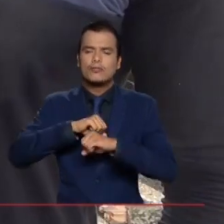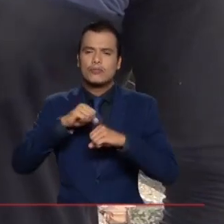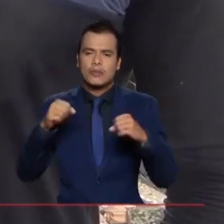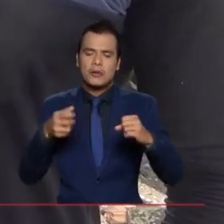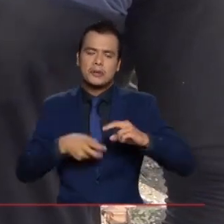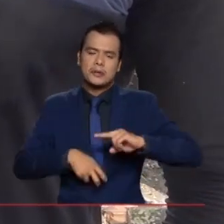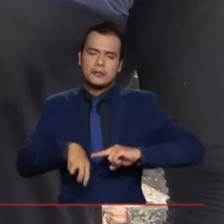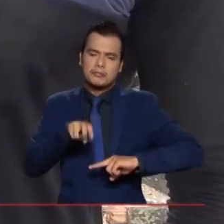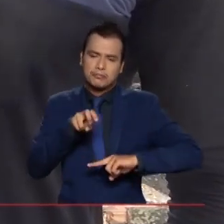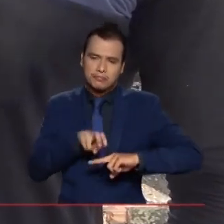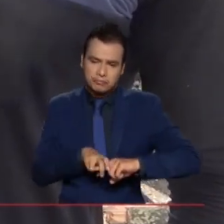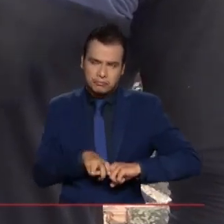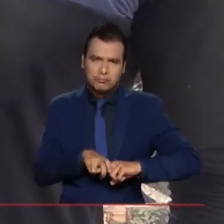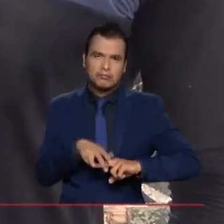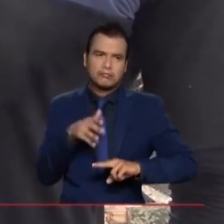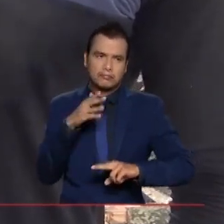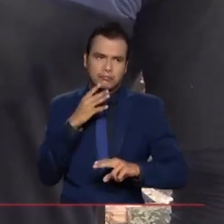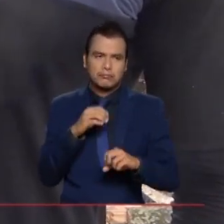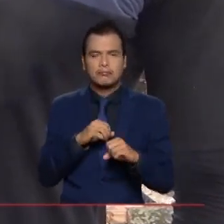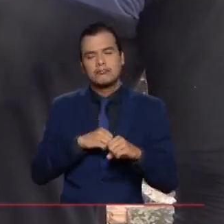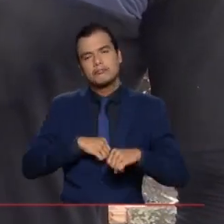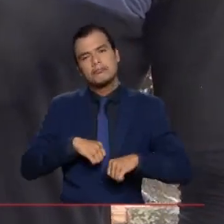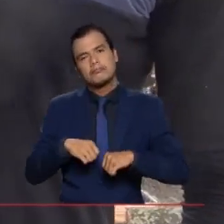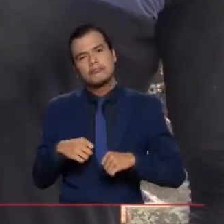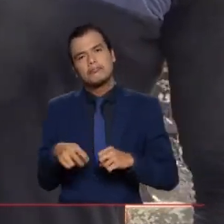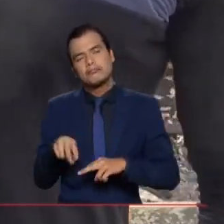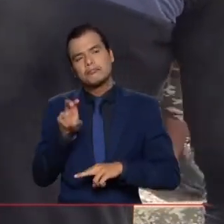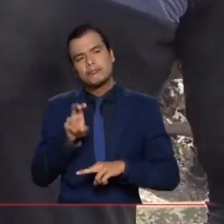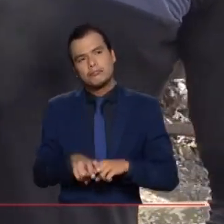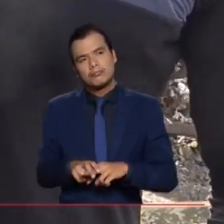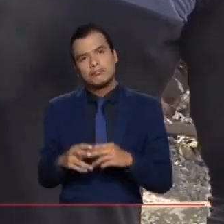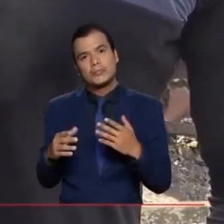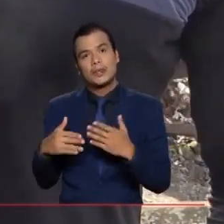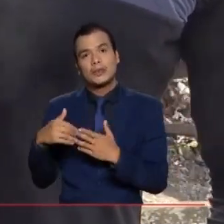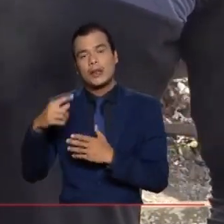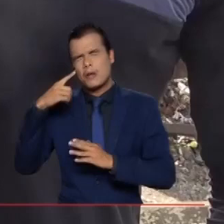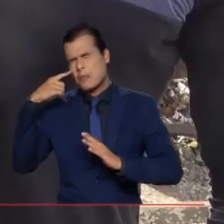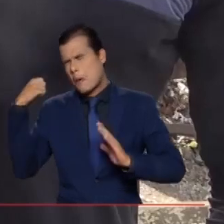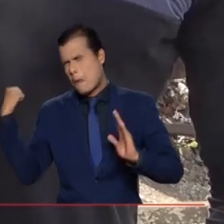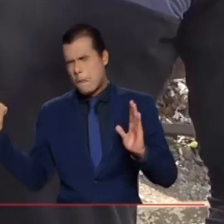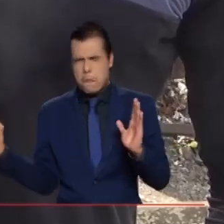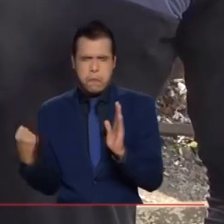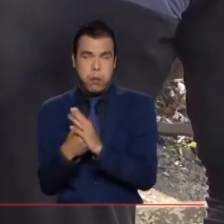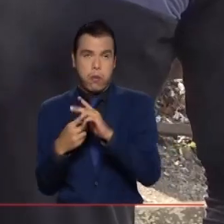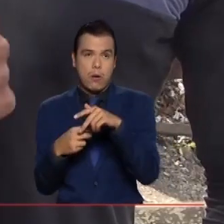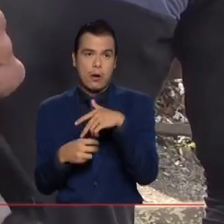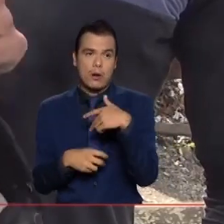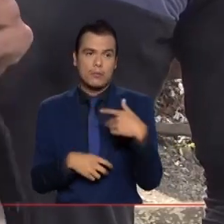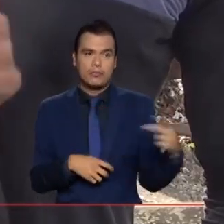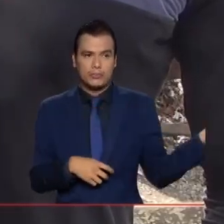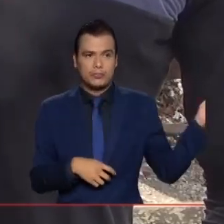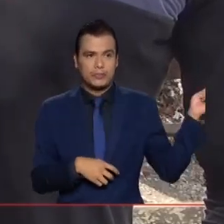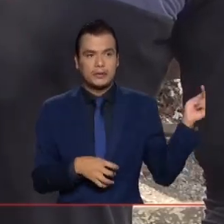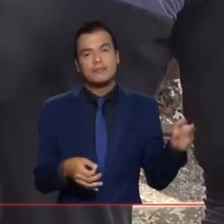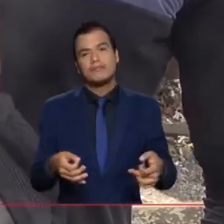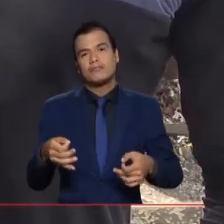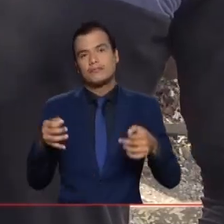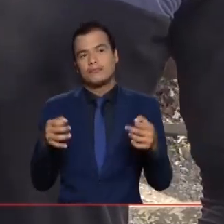ahí. Como hoy se levantó, se sentó ahí. Cuando nosotros vimos ya de la casa que el carro se